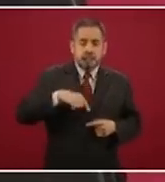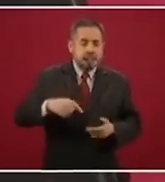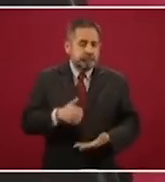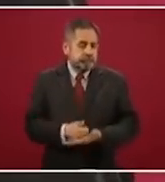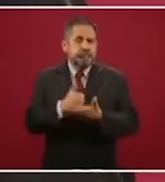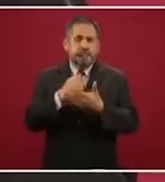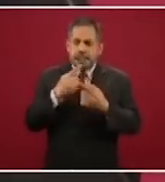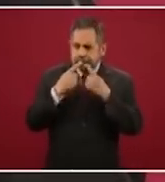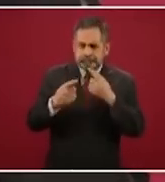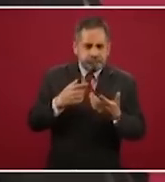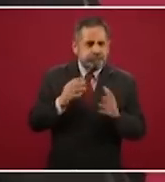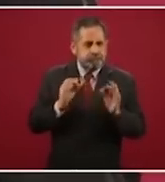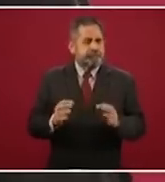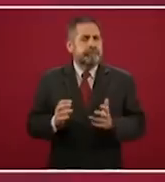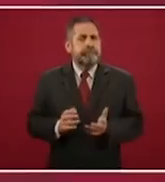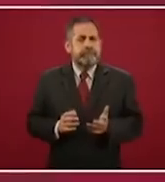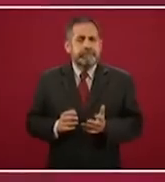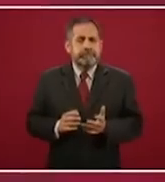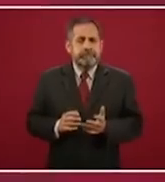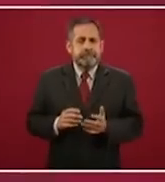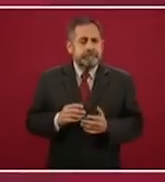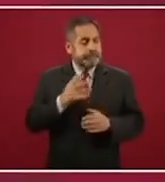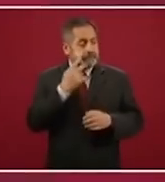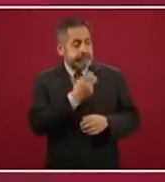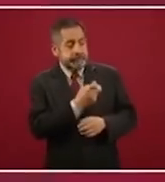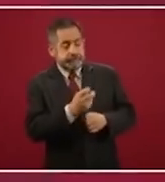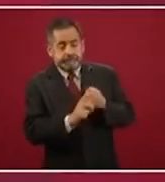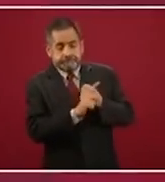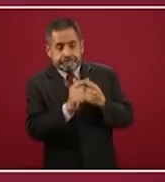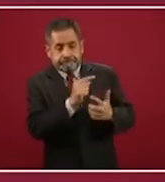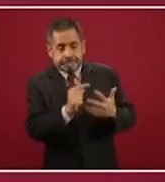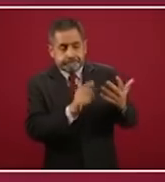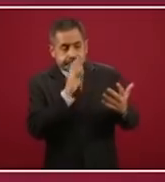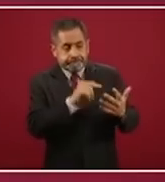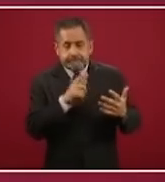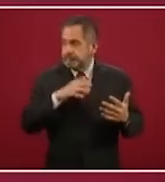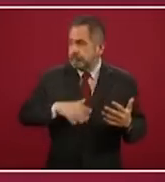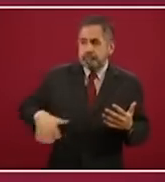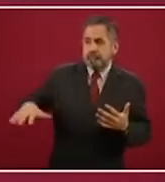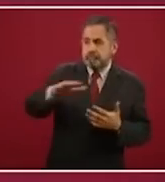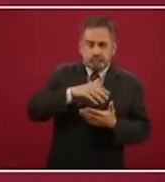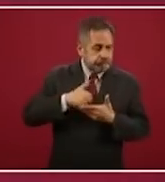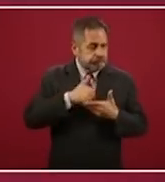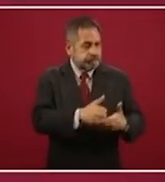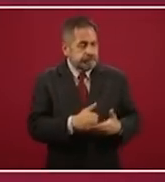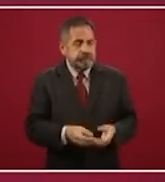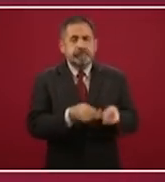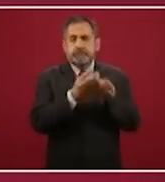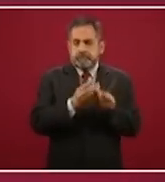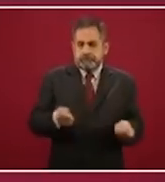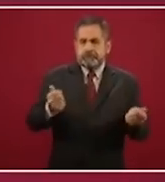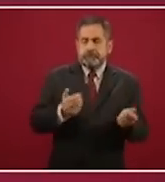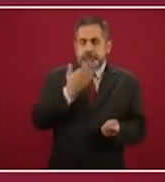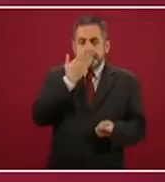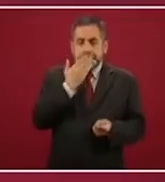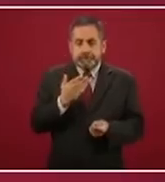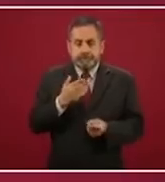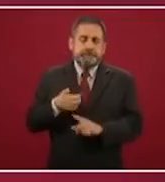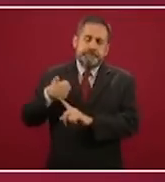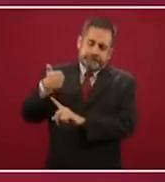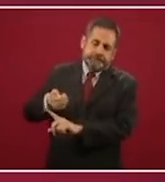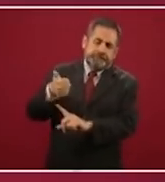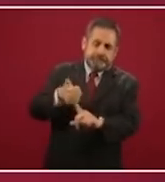ayudemos a resolver los problemas sociales. Desde luego, cada quien